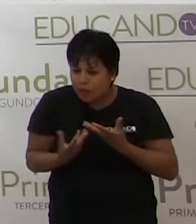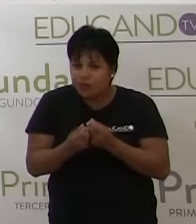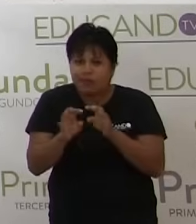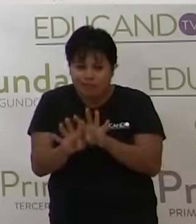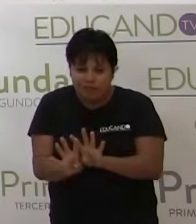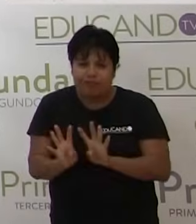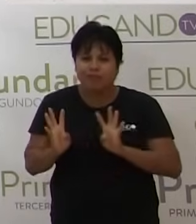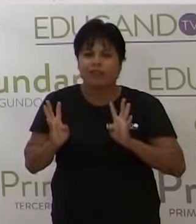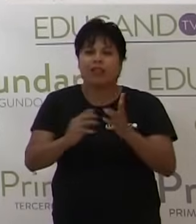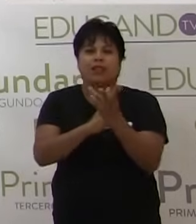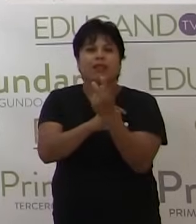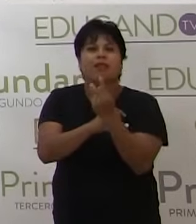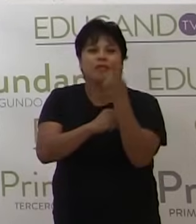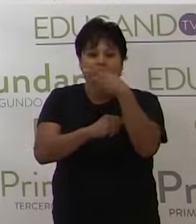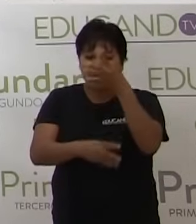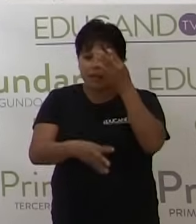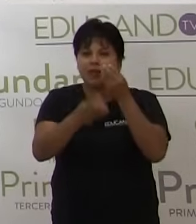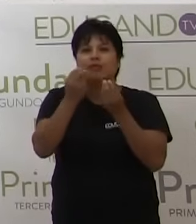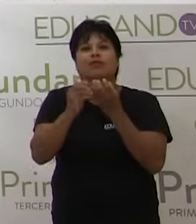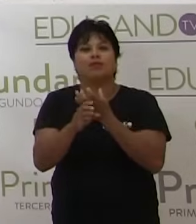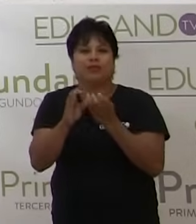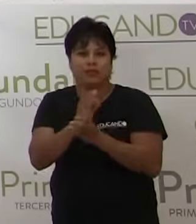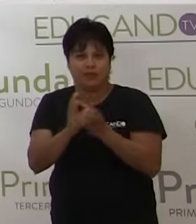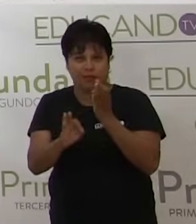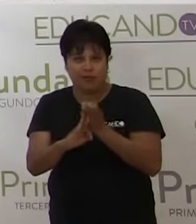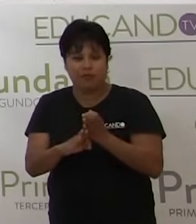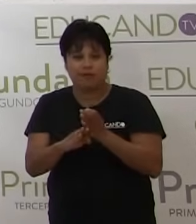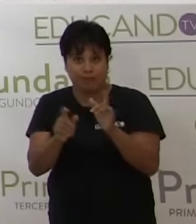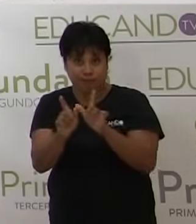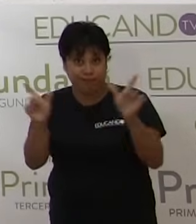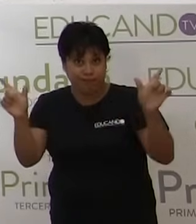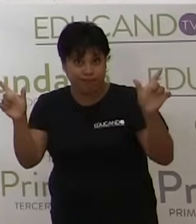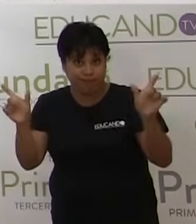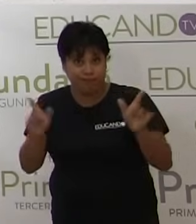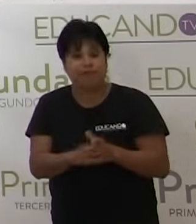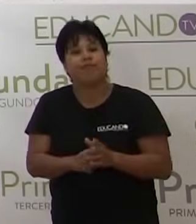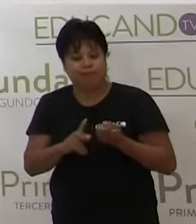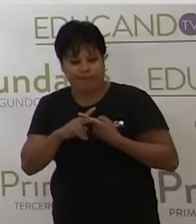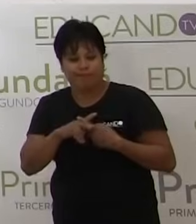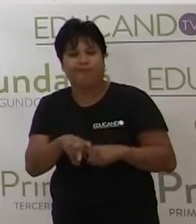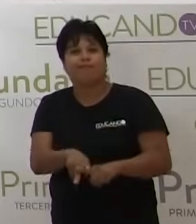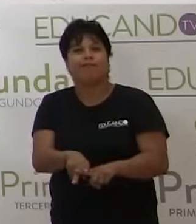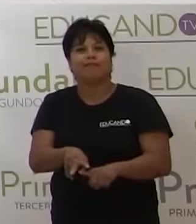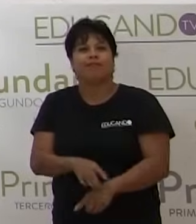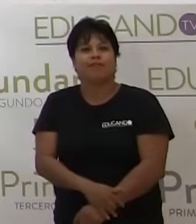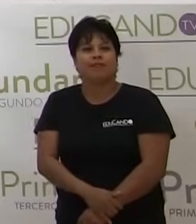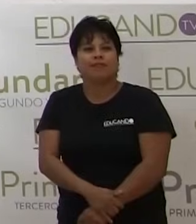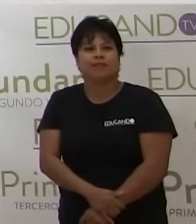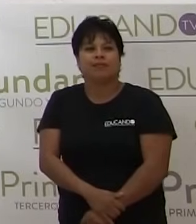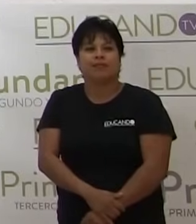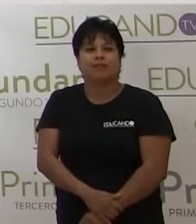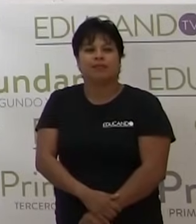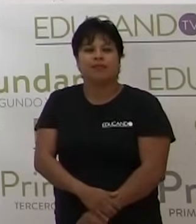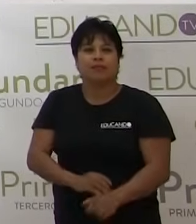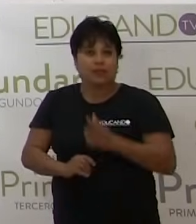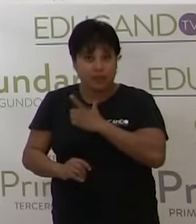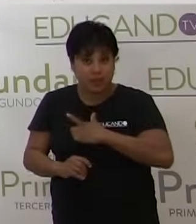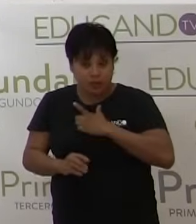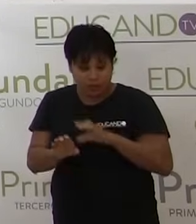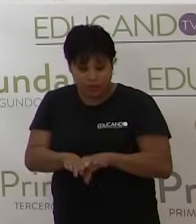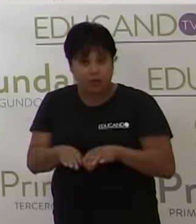a la televisión para aprender muchas cosas el día de hoy estás listo listos pues empezamos te gustan los